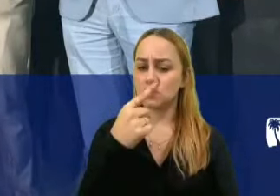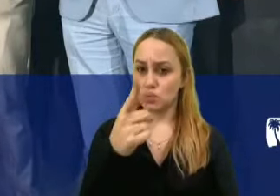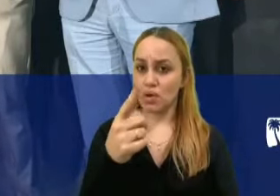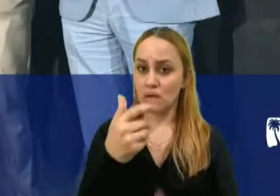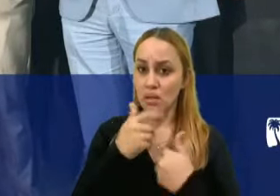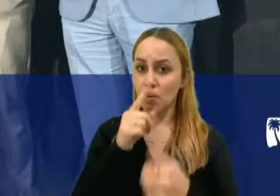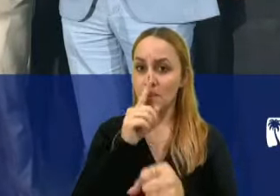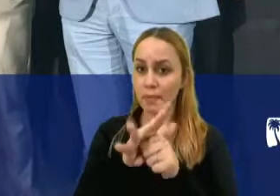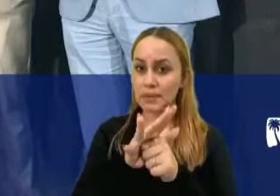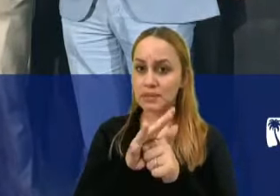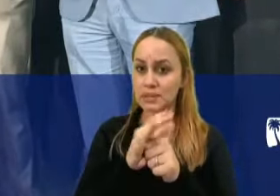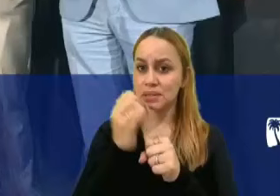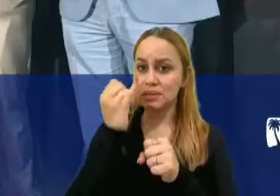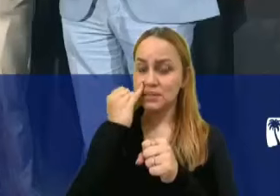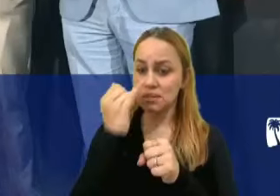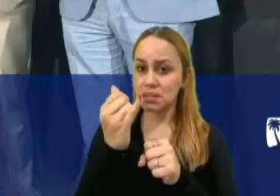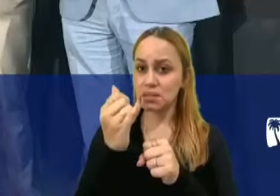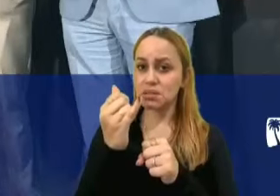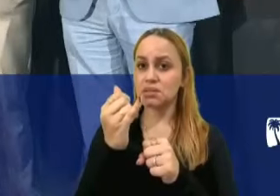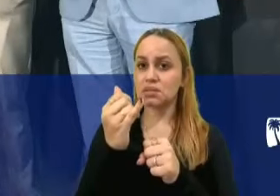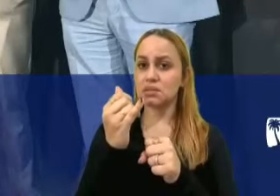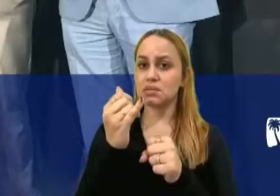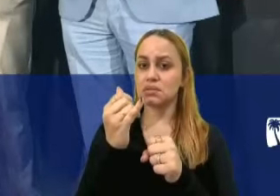compromiso usted está